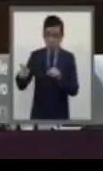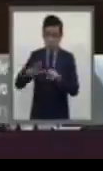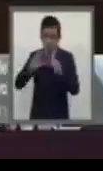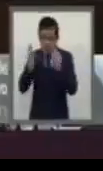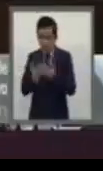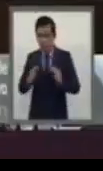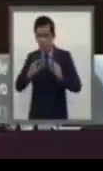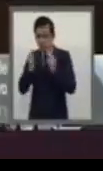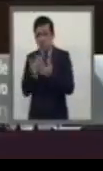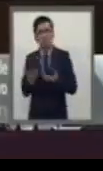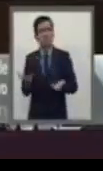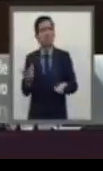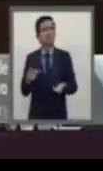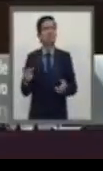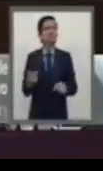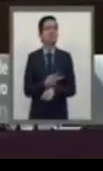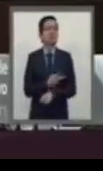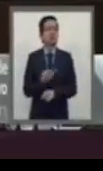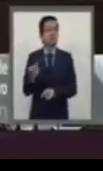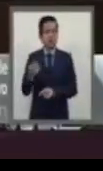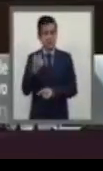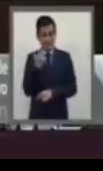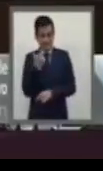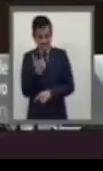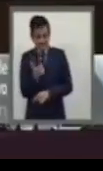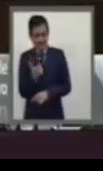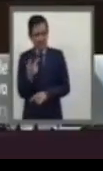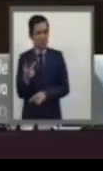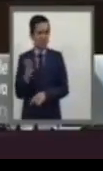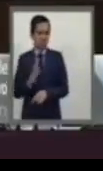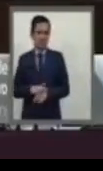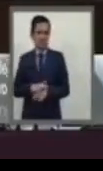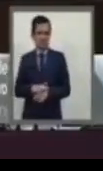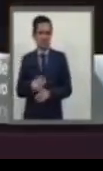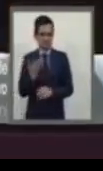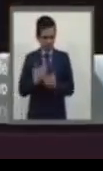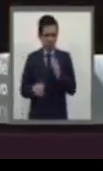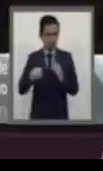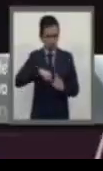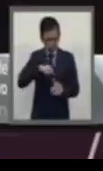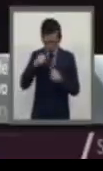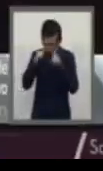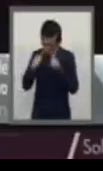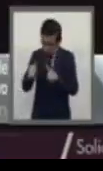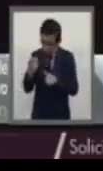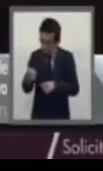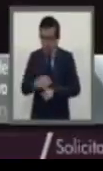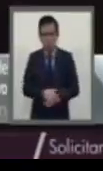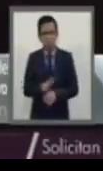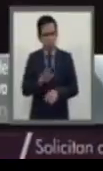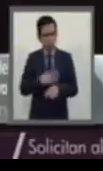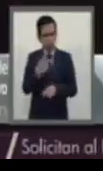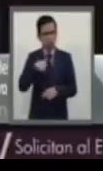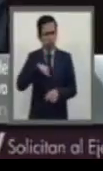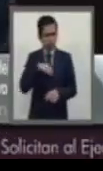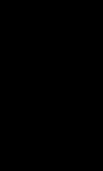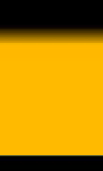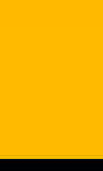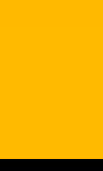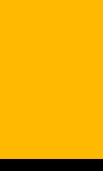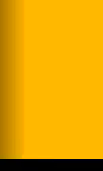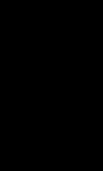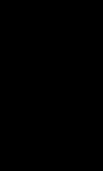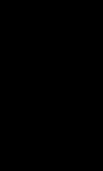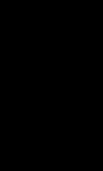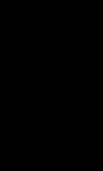la ruta del dinero la principal asignatura pendiente. Por eso estamos a favor de este punto de acuerdo. Gracias, señor presidente.